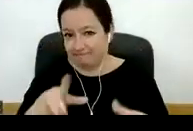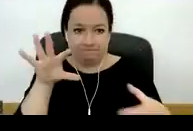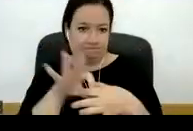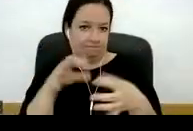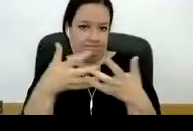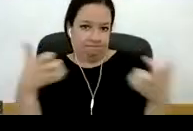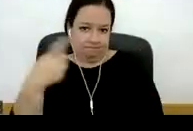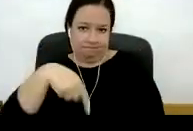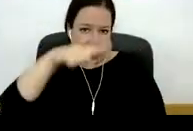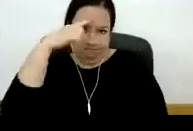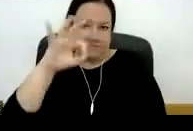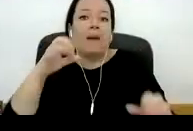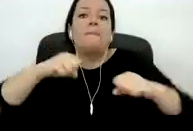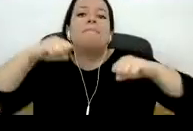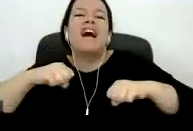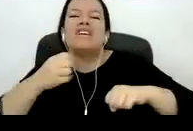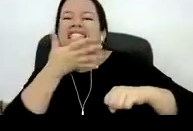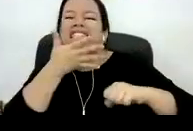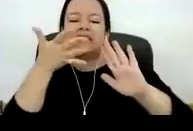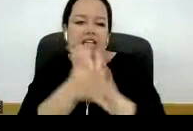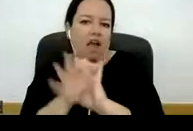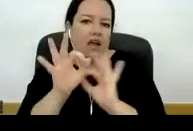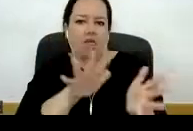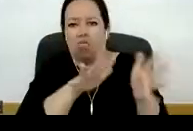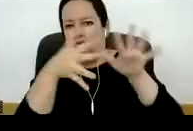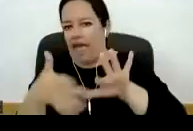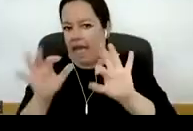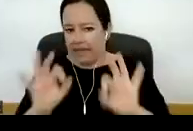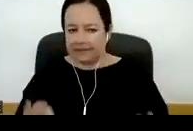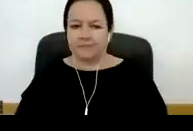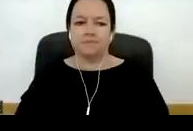entendemos todos y todas por envejecimiento.